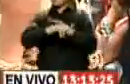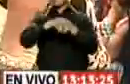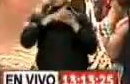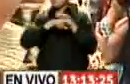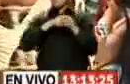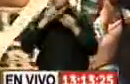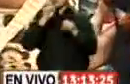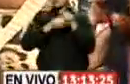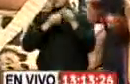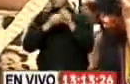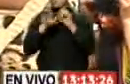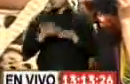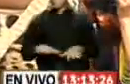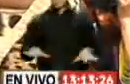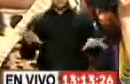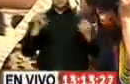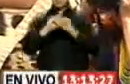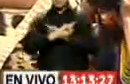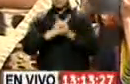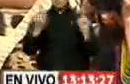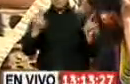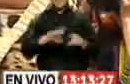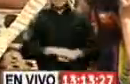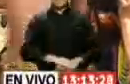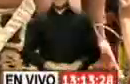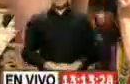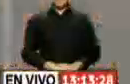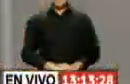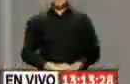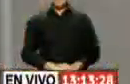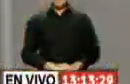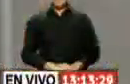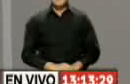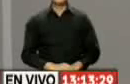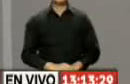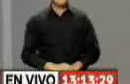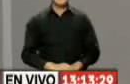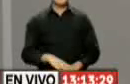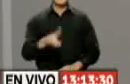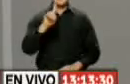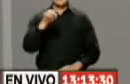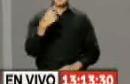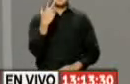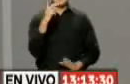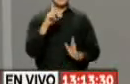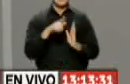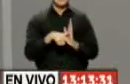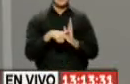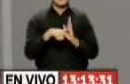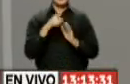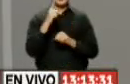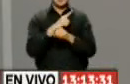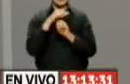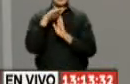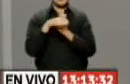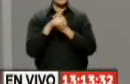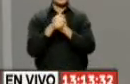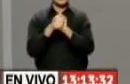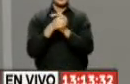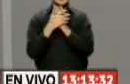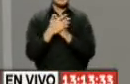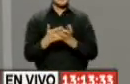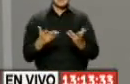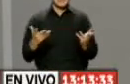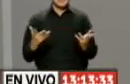no contamine sus territorios. Fanny Lara, Telediario. 13 horas con 13 minutos en Ecuador continental, una hora menos en las